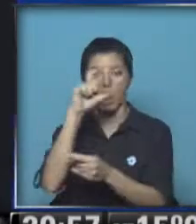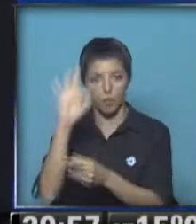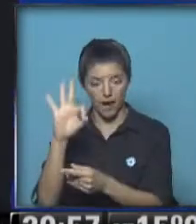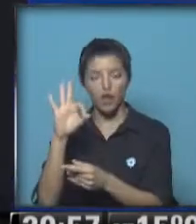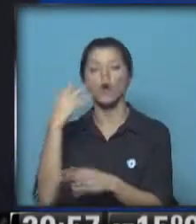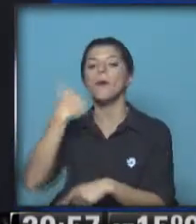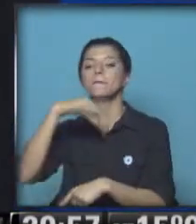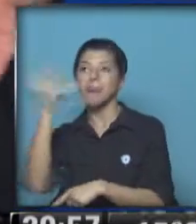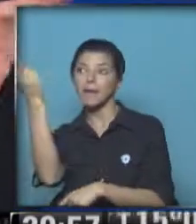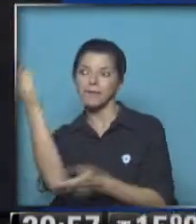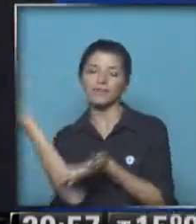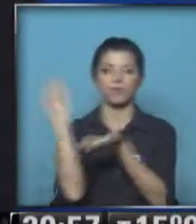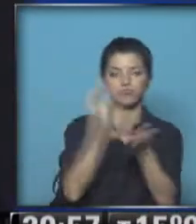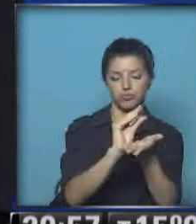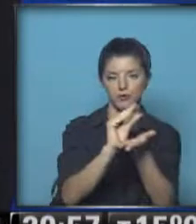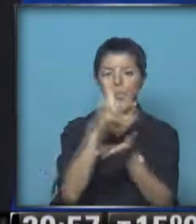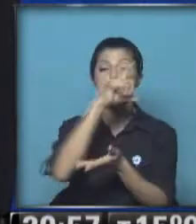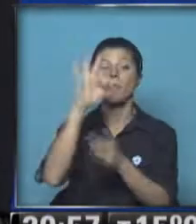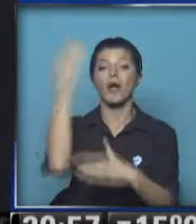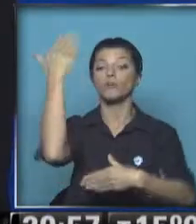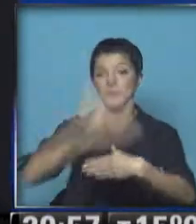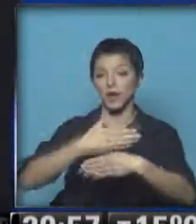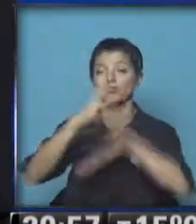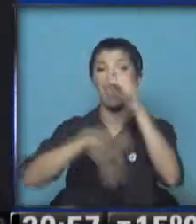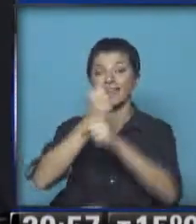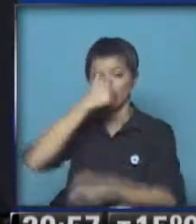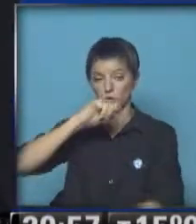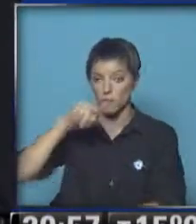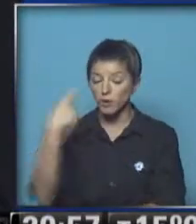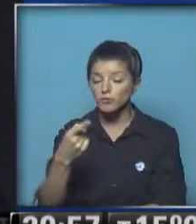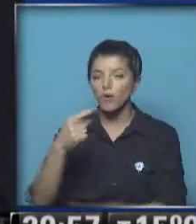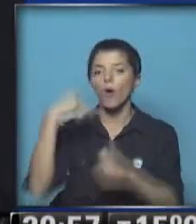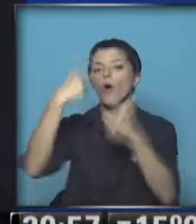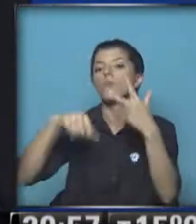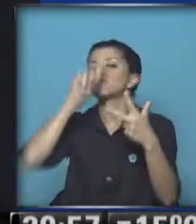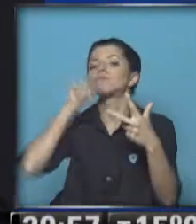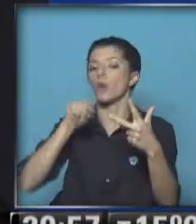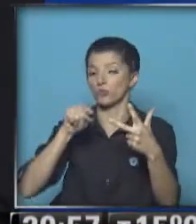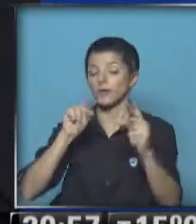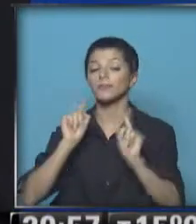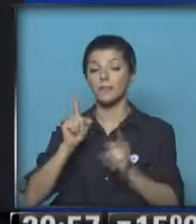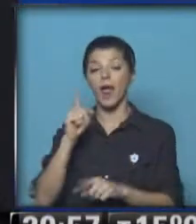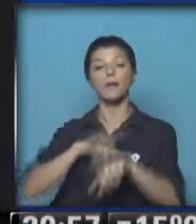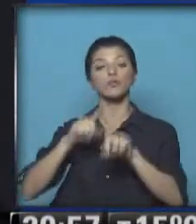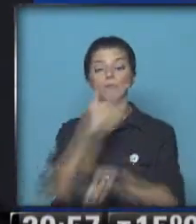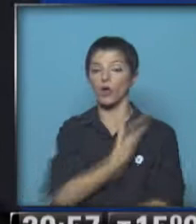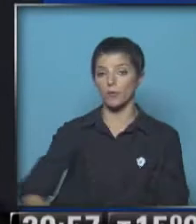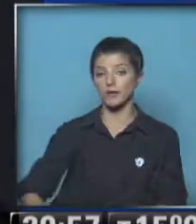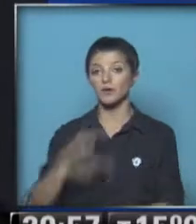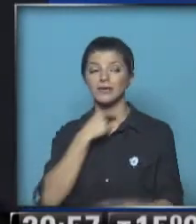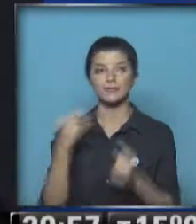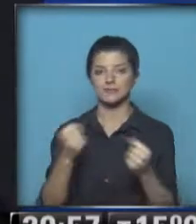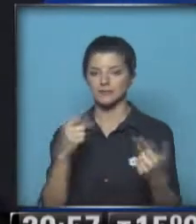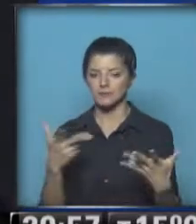dinero que llegue los bancos van a estar cerrados hasta el domingo estas son algunas de las preguntas y además el gobierno está tratando de reaccionar por